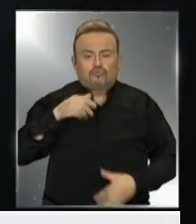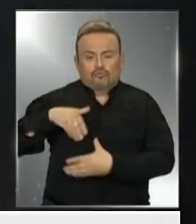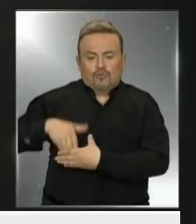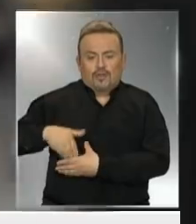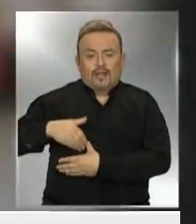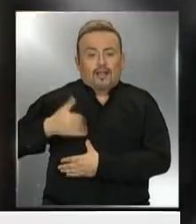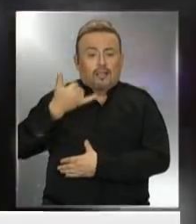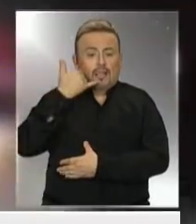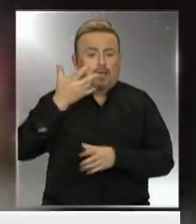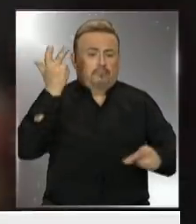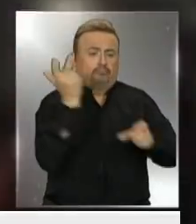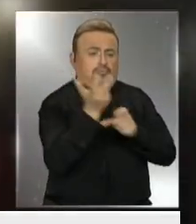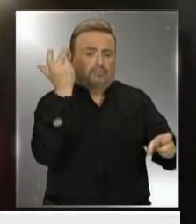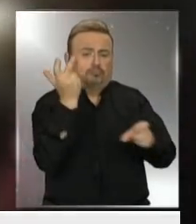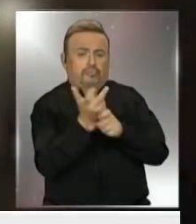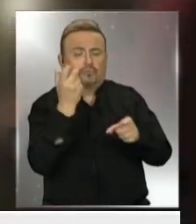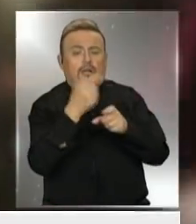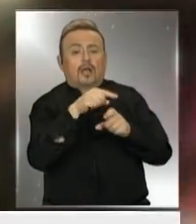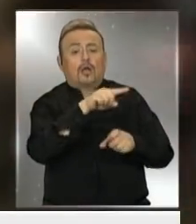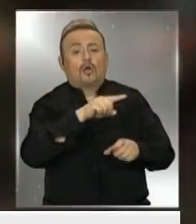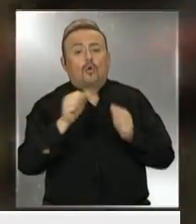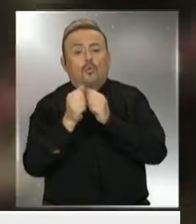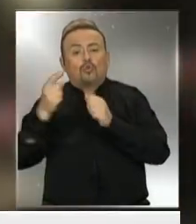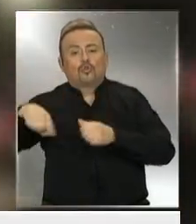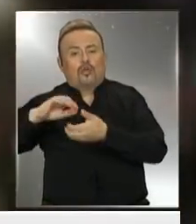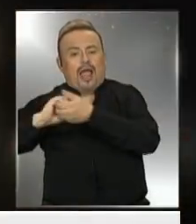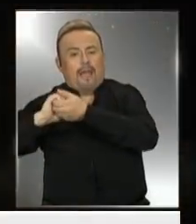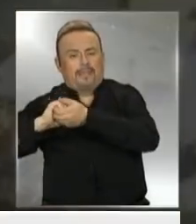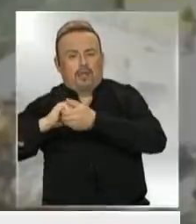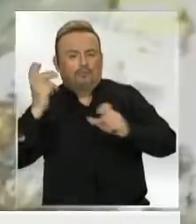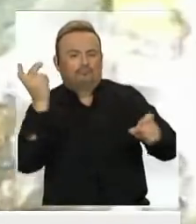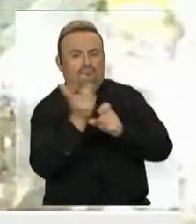teléfonos que minutos antes robó en compañía de sus amigos.